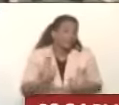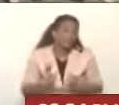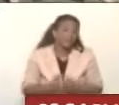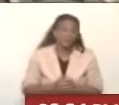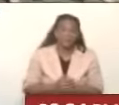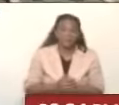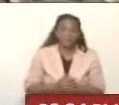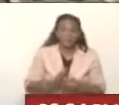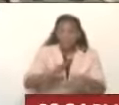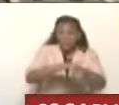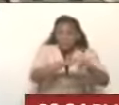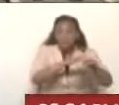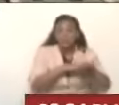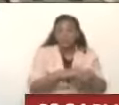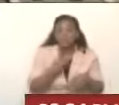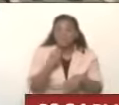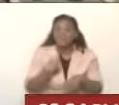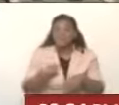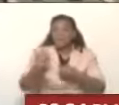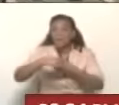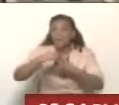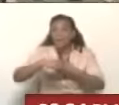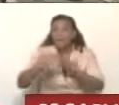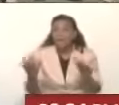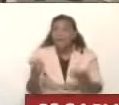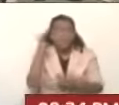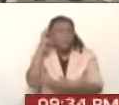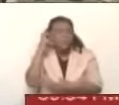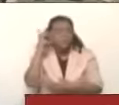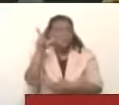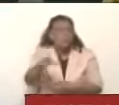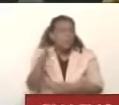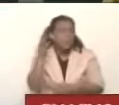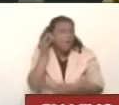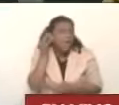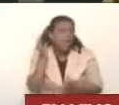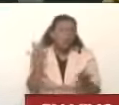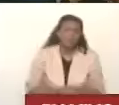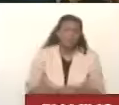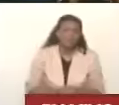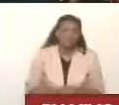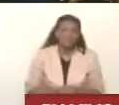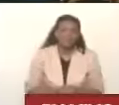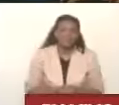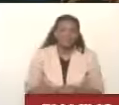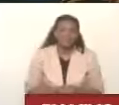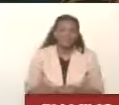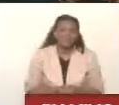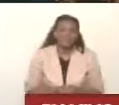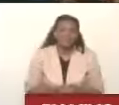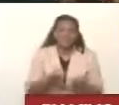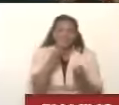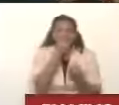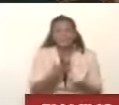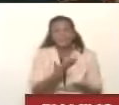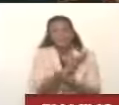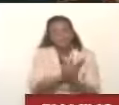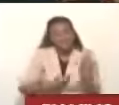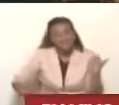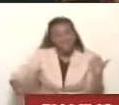Ah, María, ¿qué me dicen de Maracaibo? Vale, quiero escuchar a las maracuchas, adelante. Bueno, presidente,